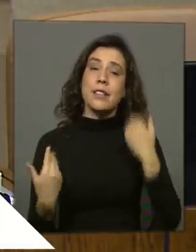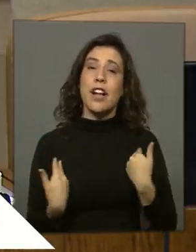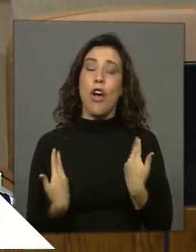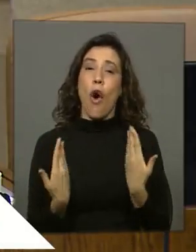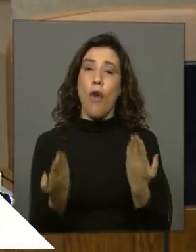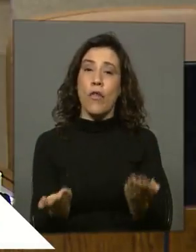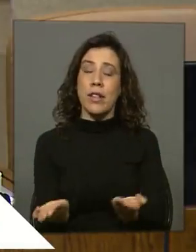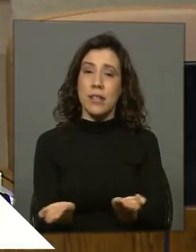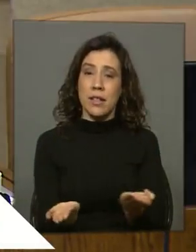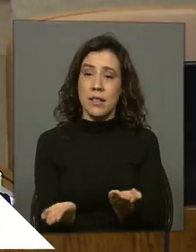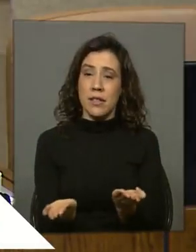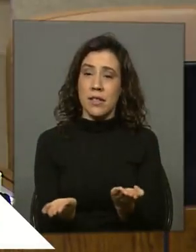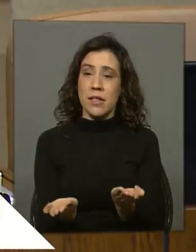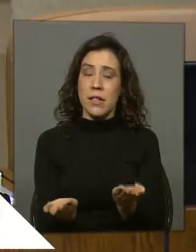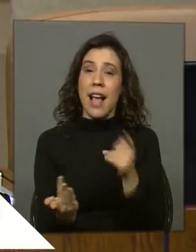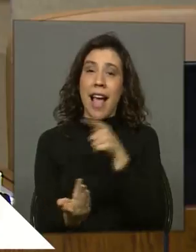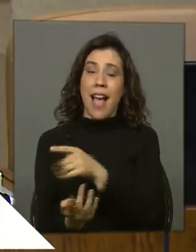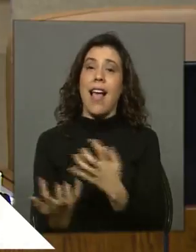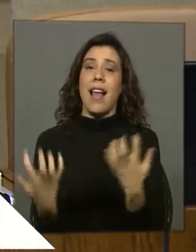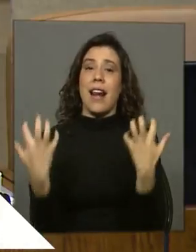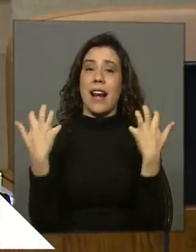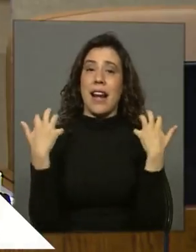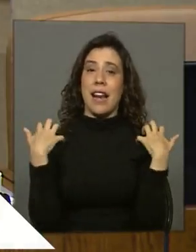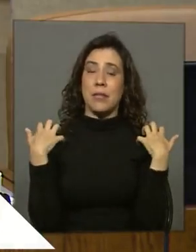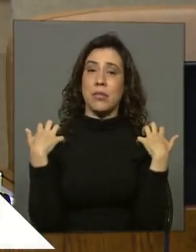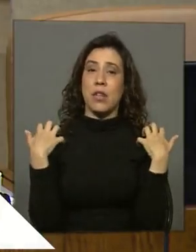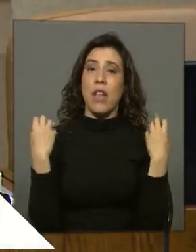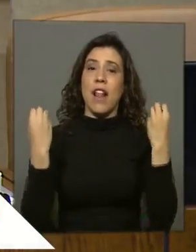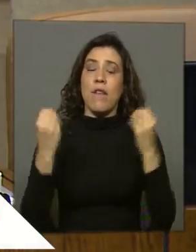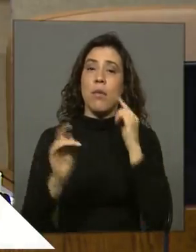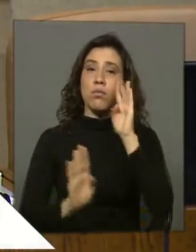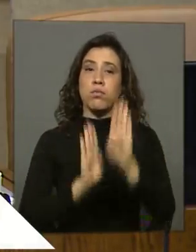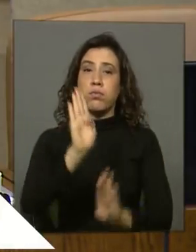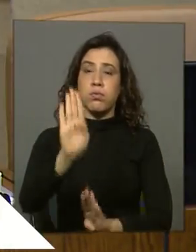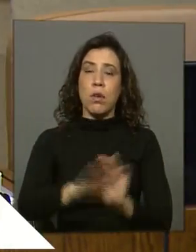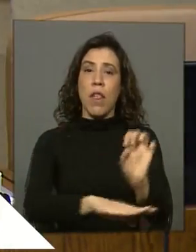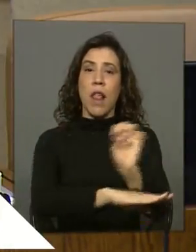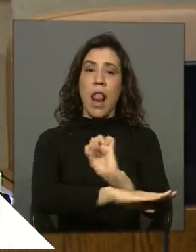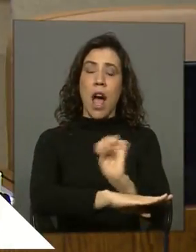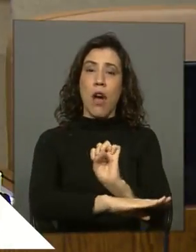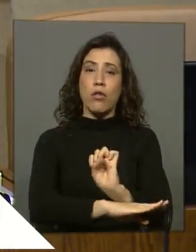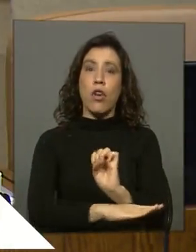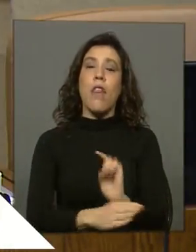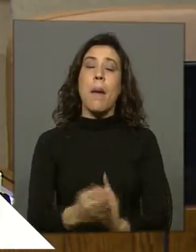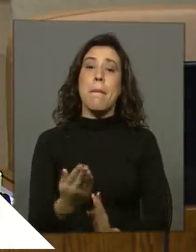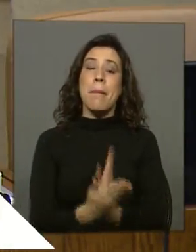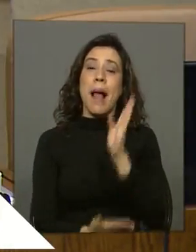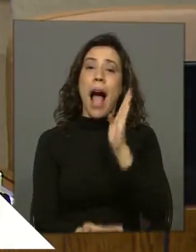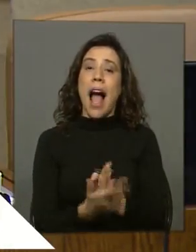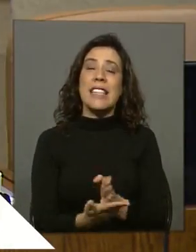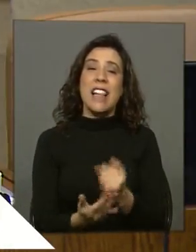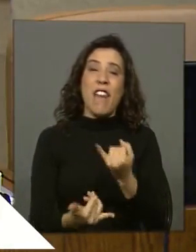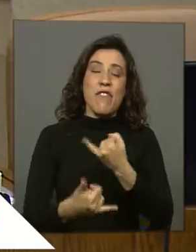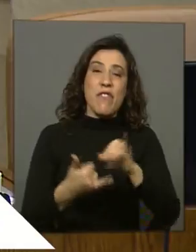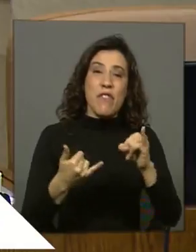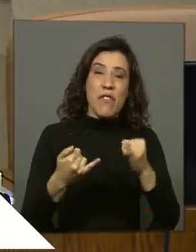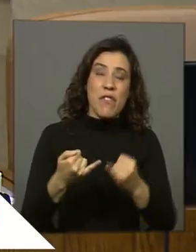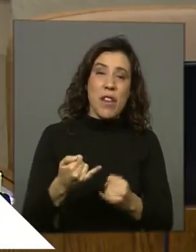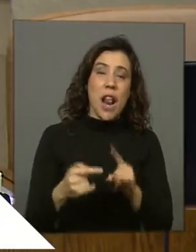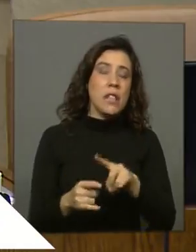este servicio es responsable de la buena custodia del vehículo desde el principio hasta el final y sin